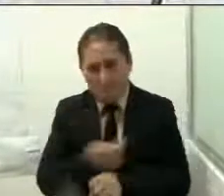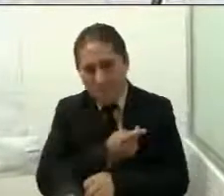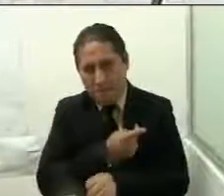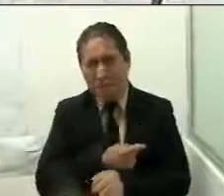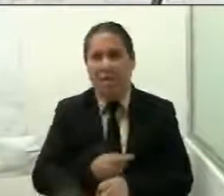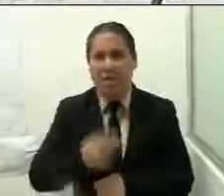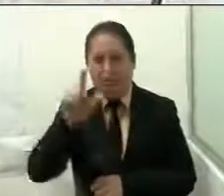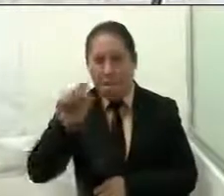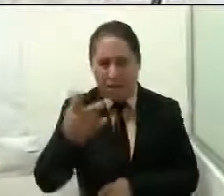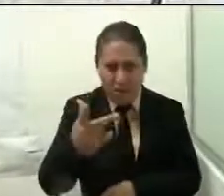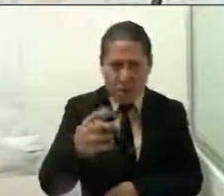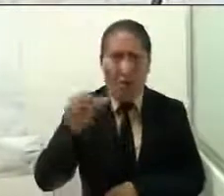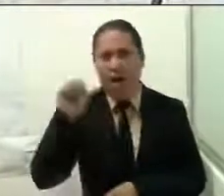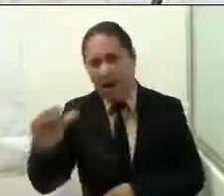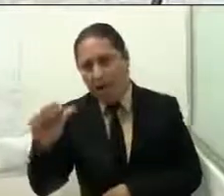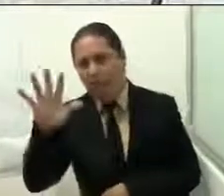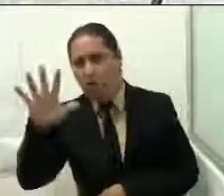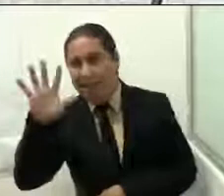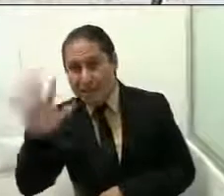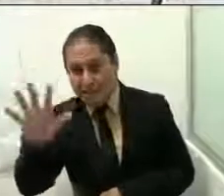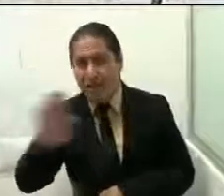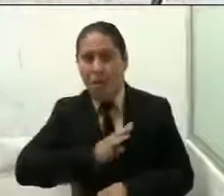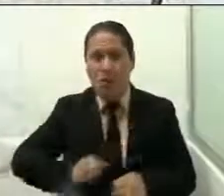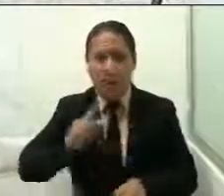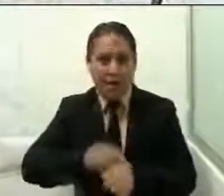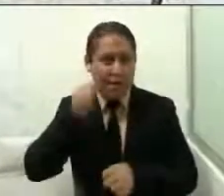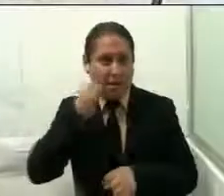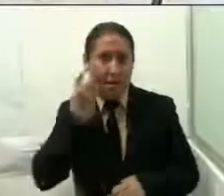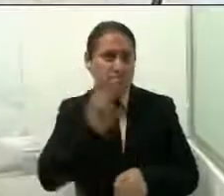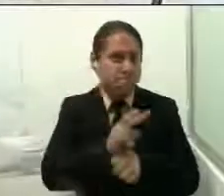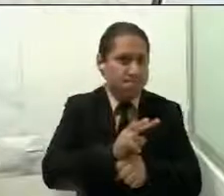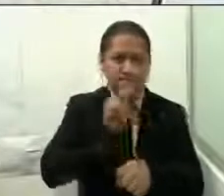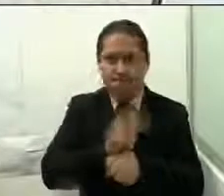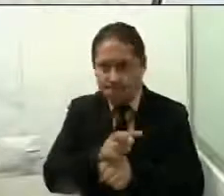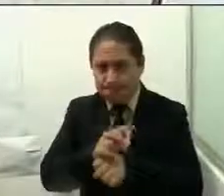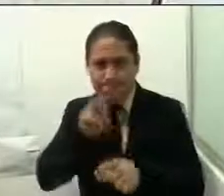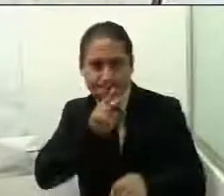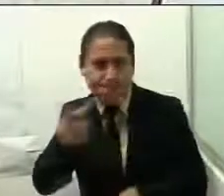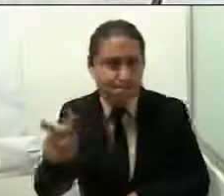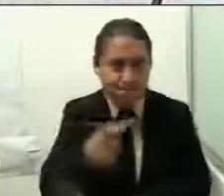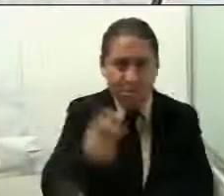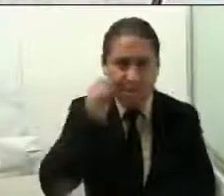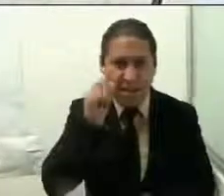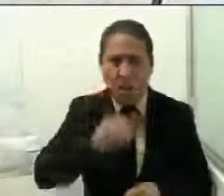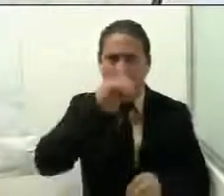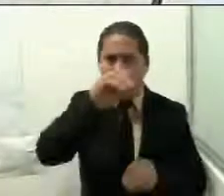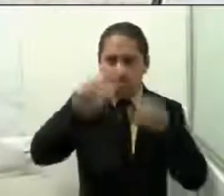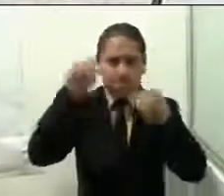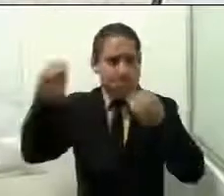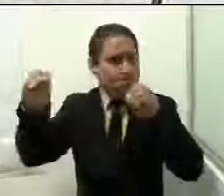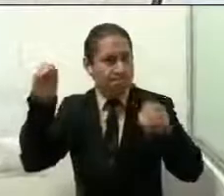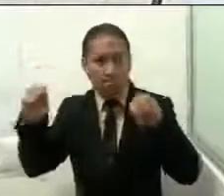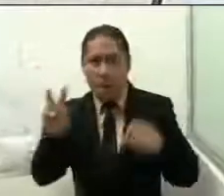55 municipios con monitoreo permanente comparte las fijas y móviles el monitoreo